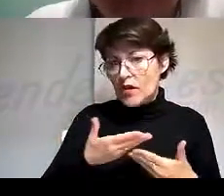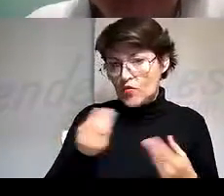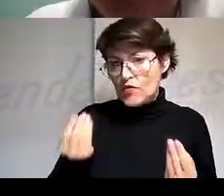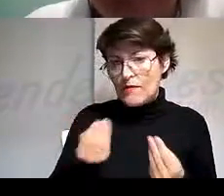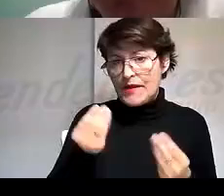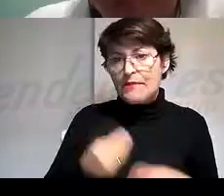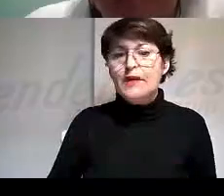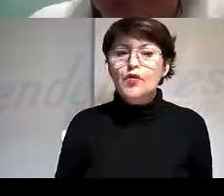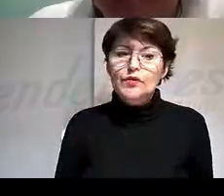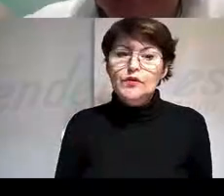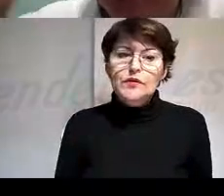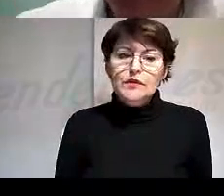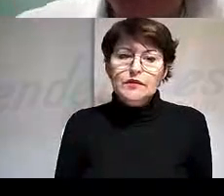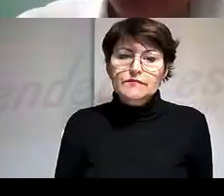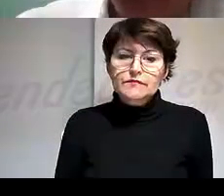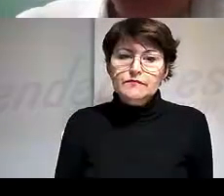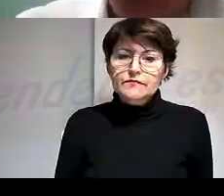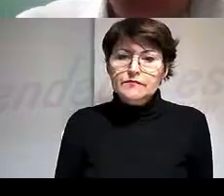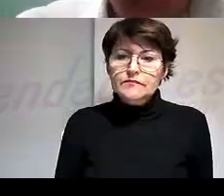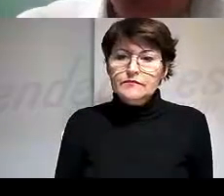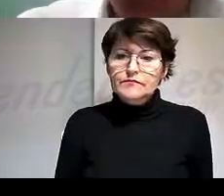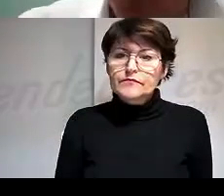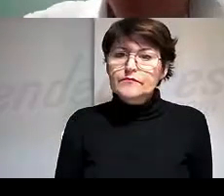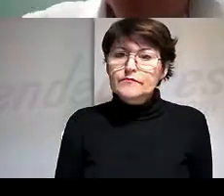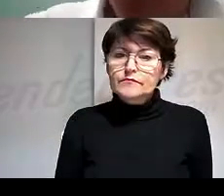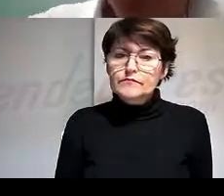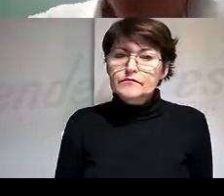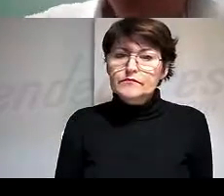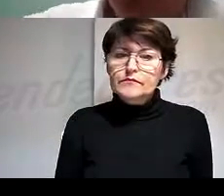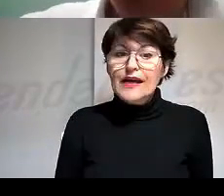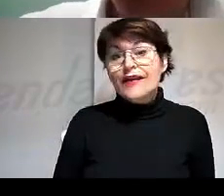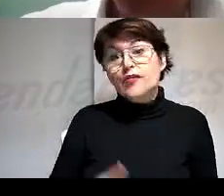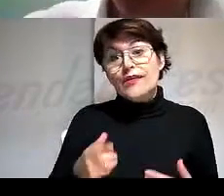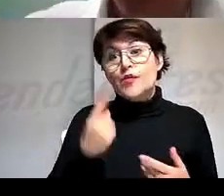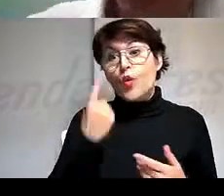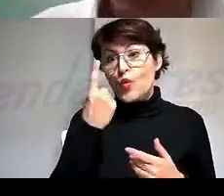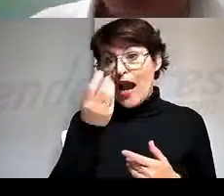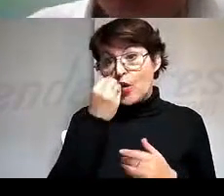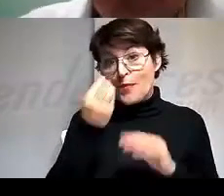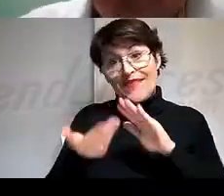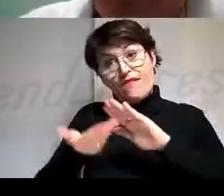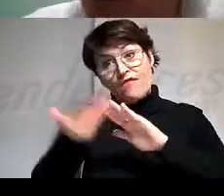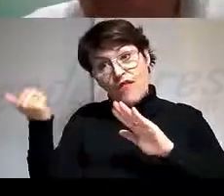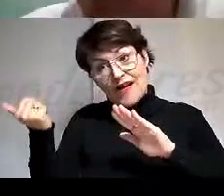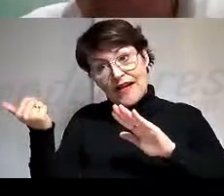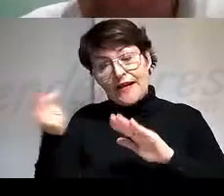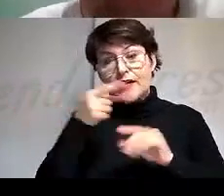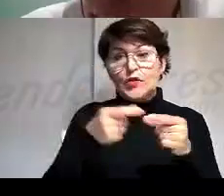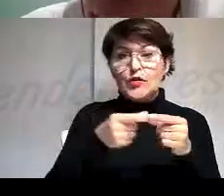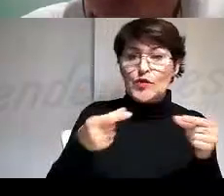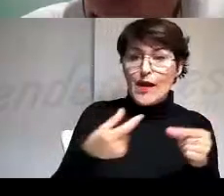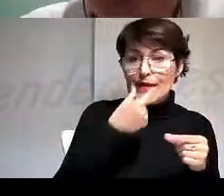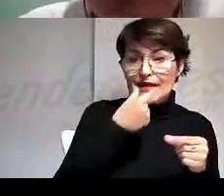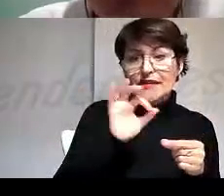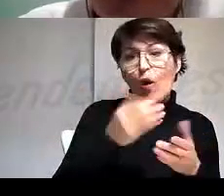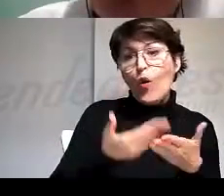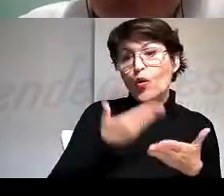dieta equilibrada. Así que hay que elegir qué comida nos vamos a sustituir por una barrita, por una